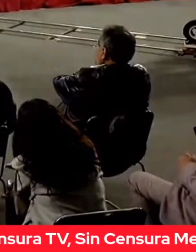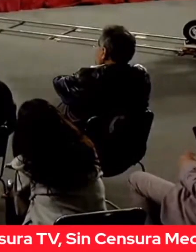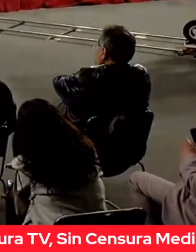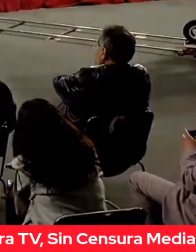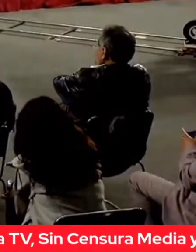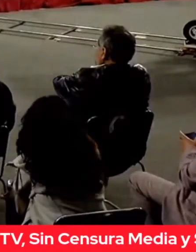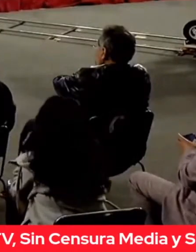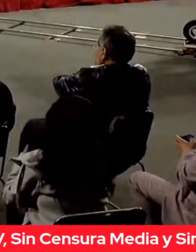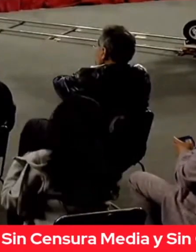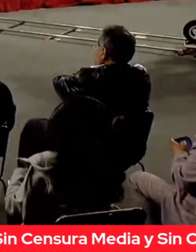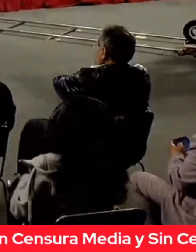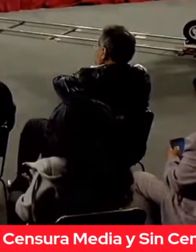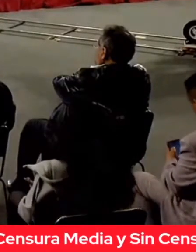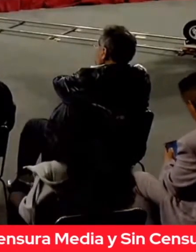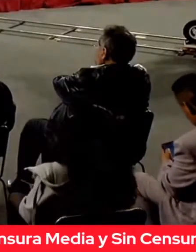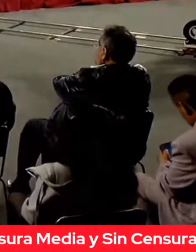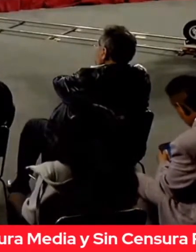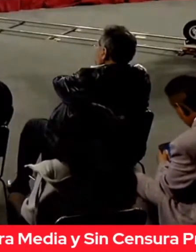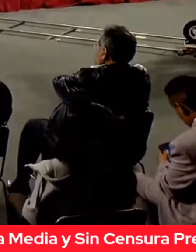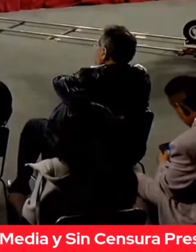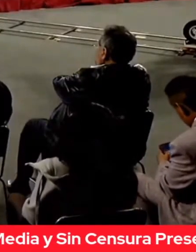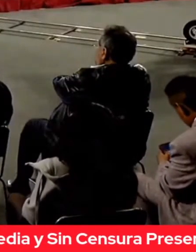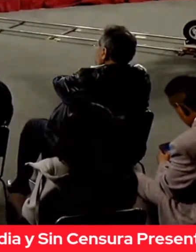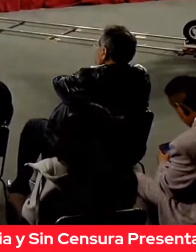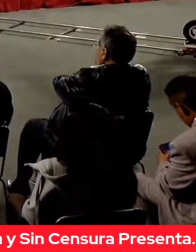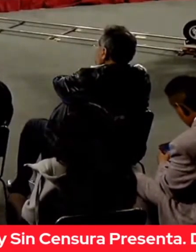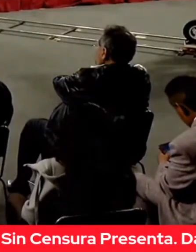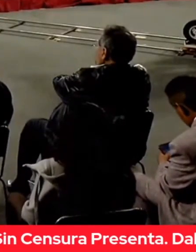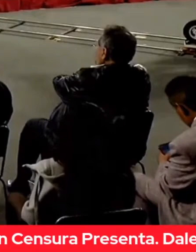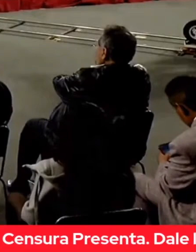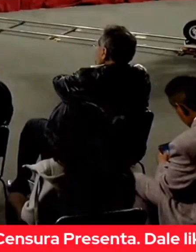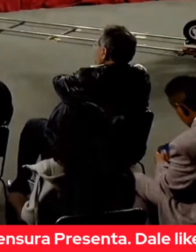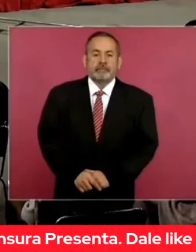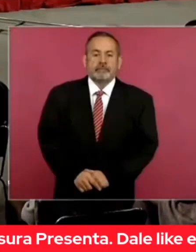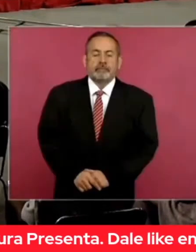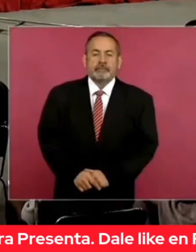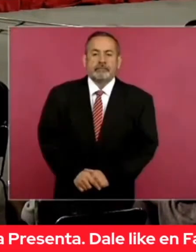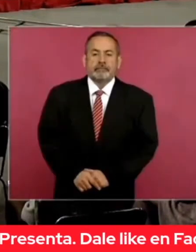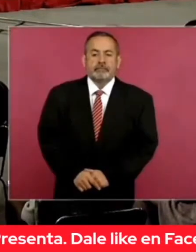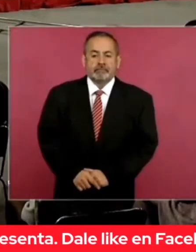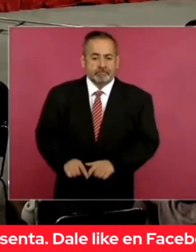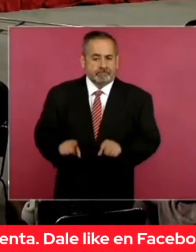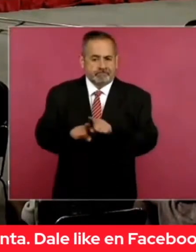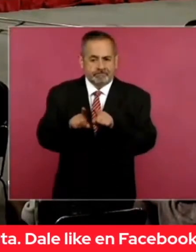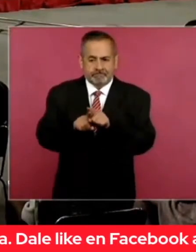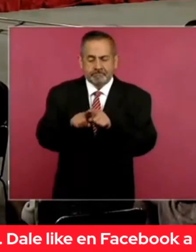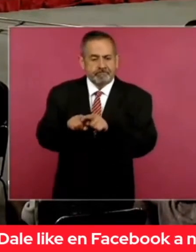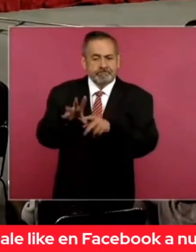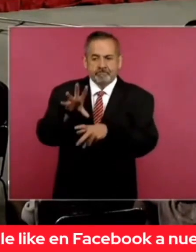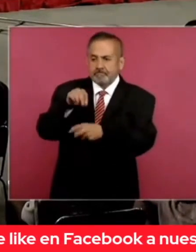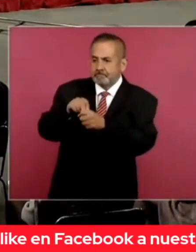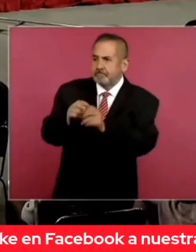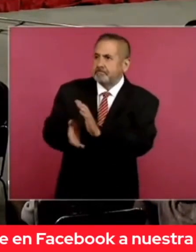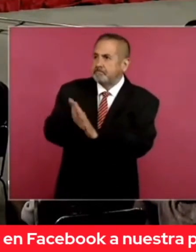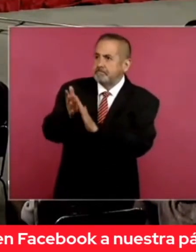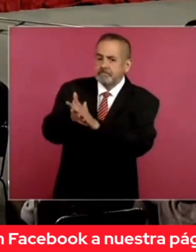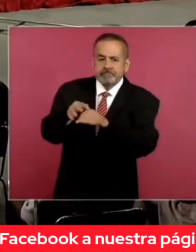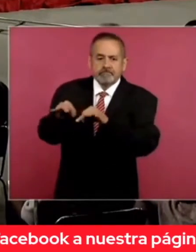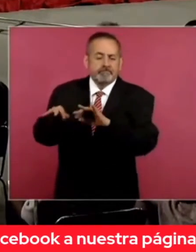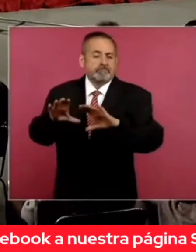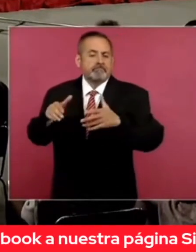trabajando en la construcción del Aeropuerto Internacional Felipe Carrillo Puerto en la ciudad de Tulum. Esta